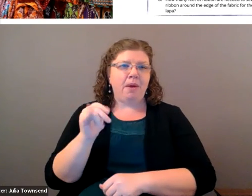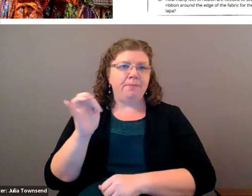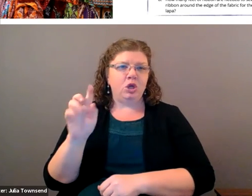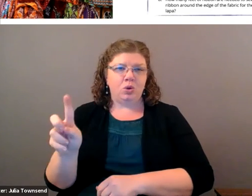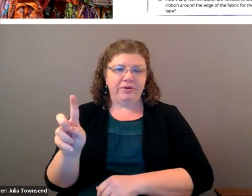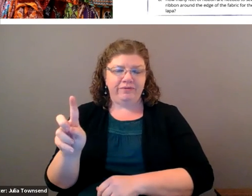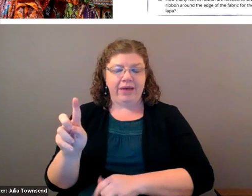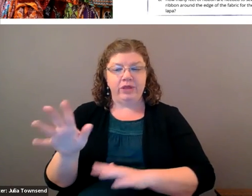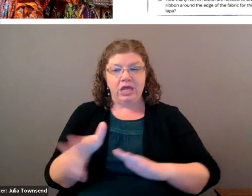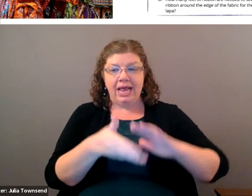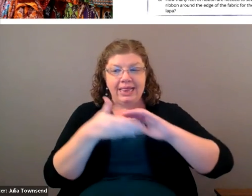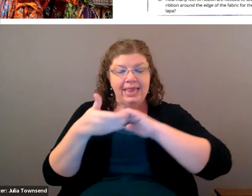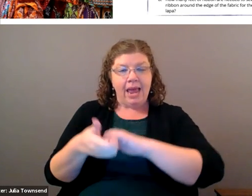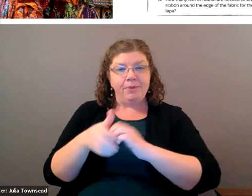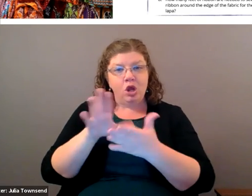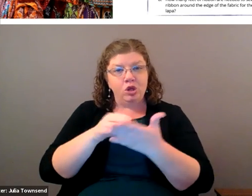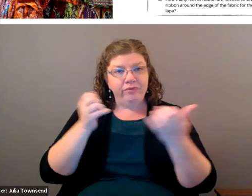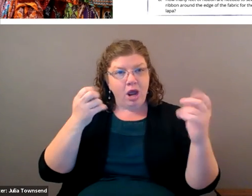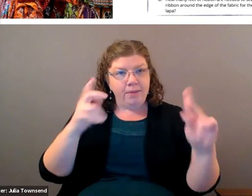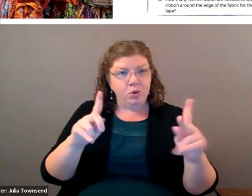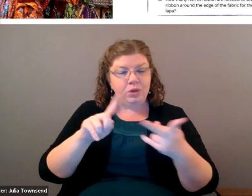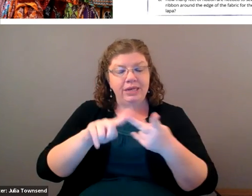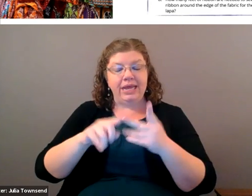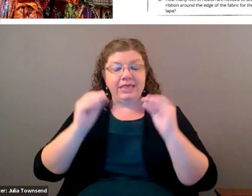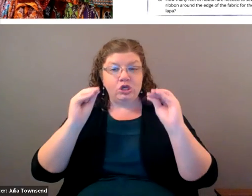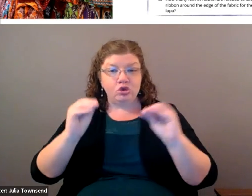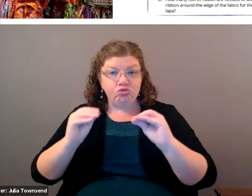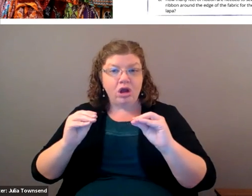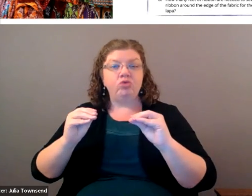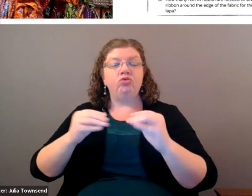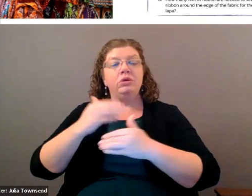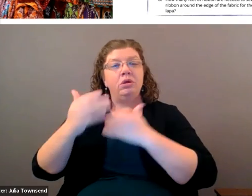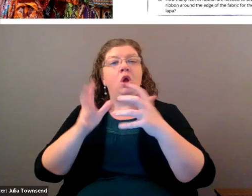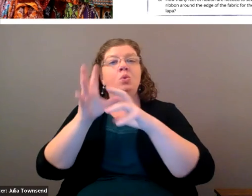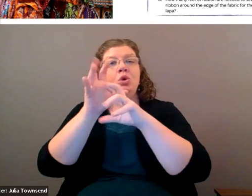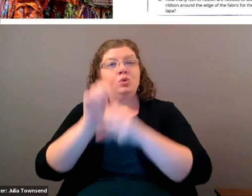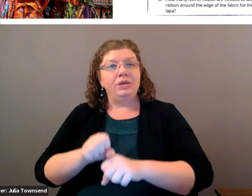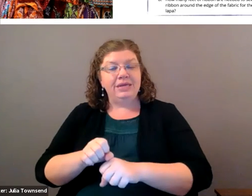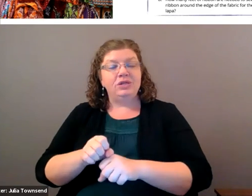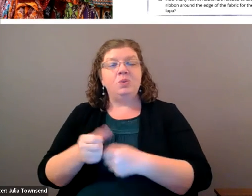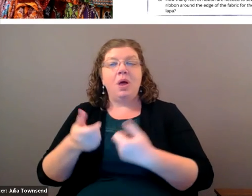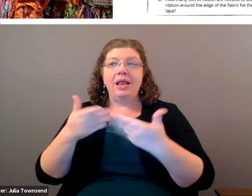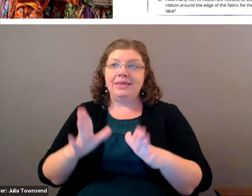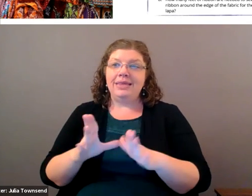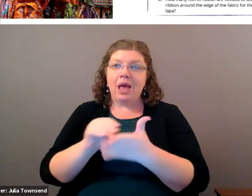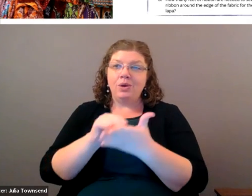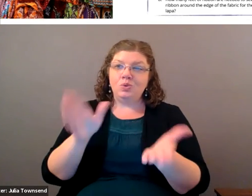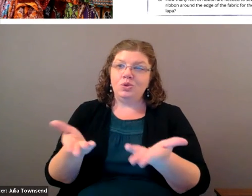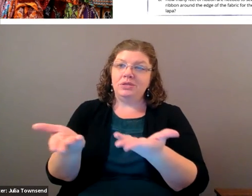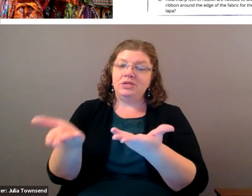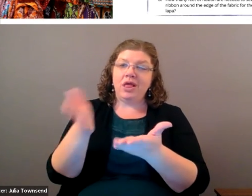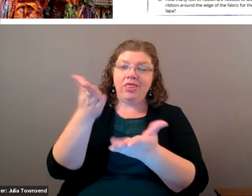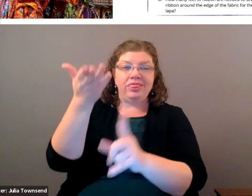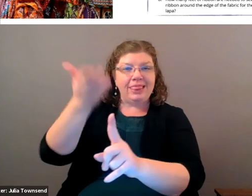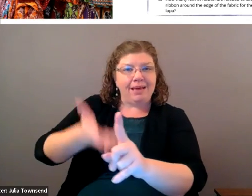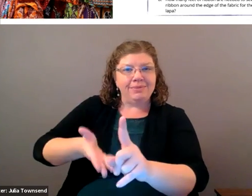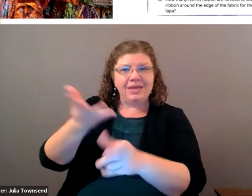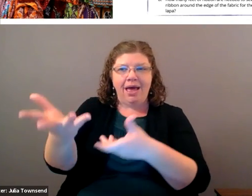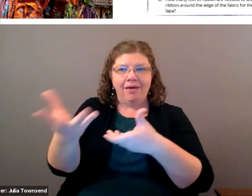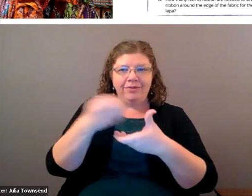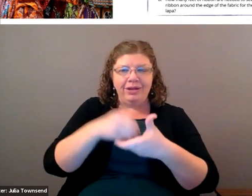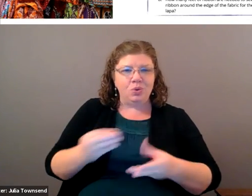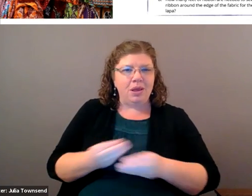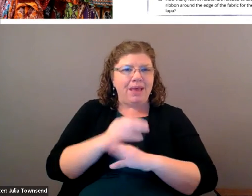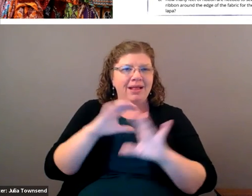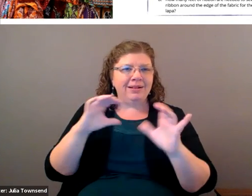Bárbara. Tenemos las rutinas de instrucción en donde ayudamos a los estudiantes a que traigan sus destrezas a la